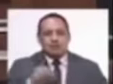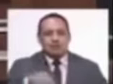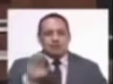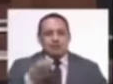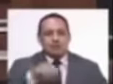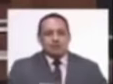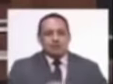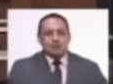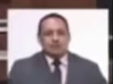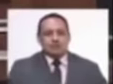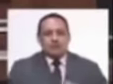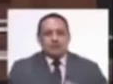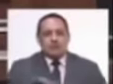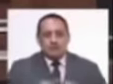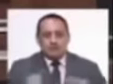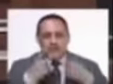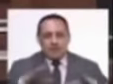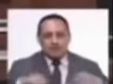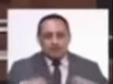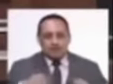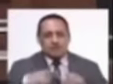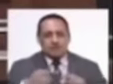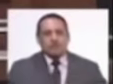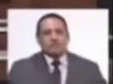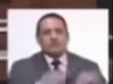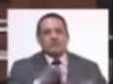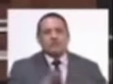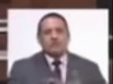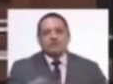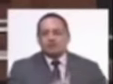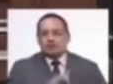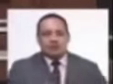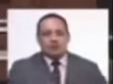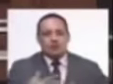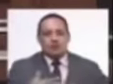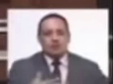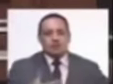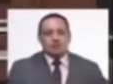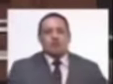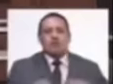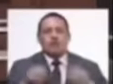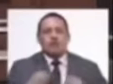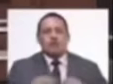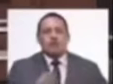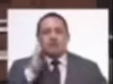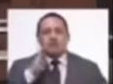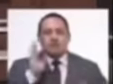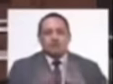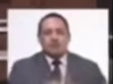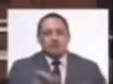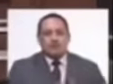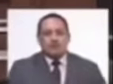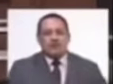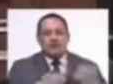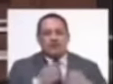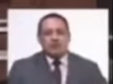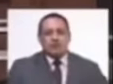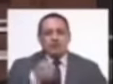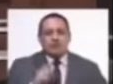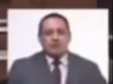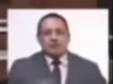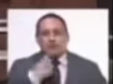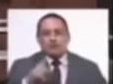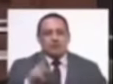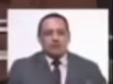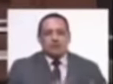Jurado Nacional de Elecciones, con lo cual asumió funciones que no le correspondían? ¿Cómo es que lo nombra si sabe que el cargo de magistrado de este jurado